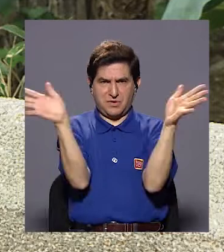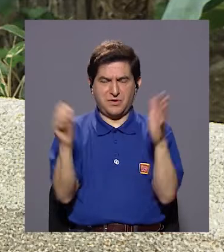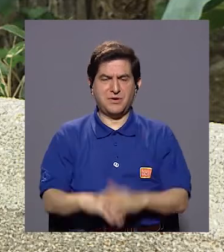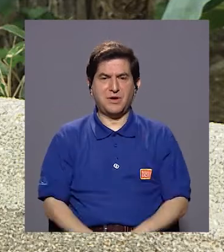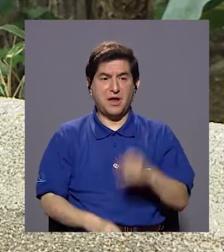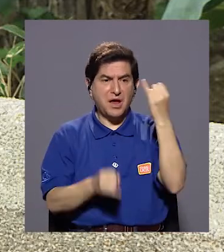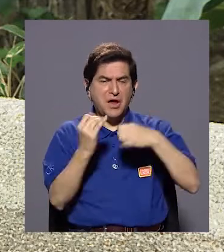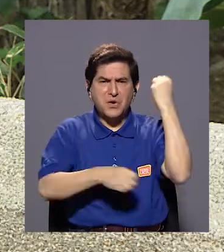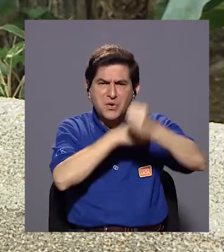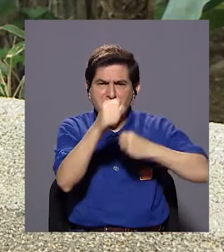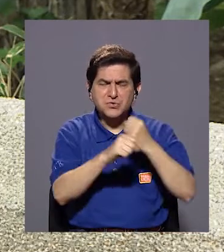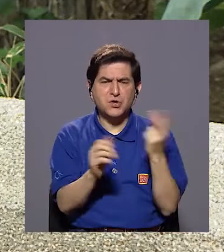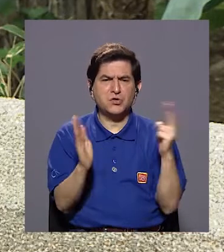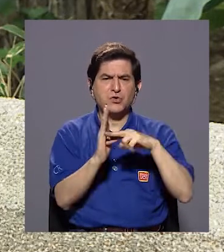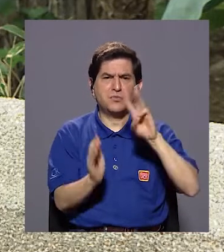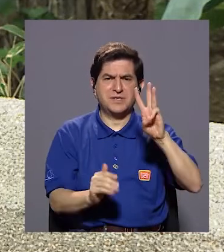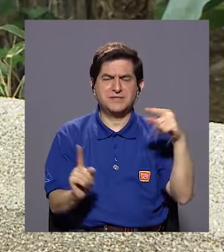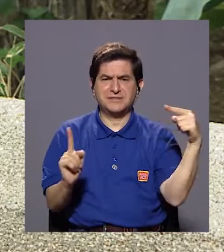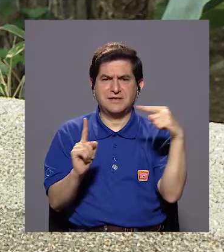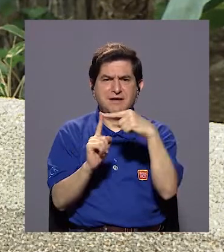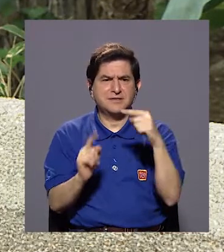los últimos años, del 2006 al